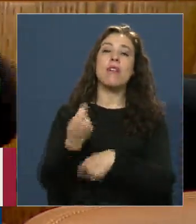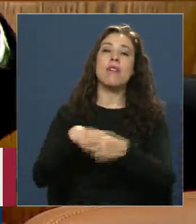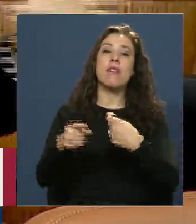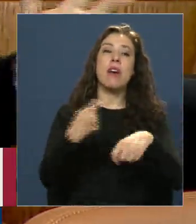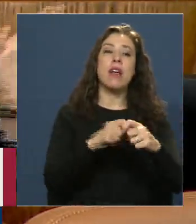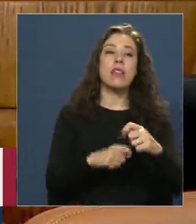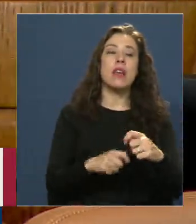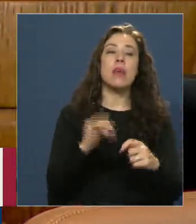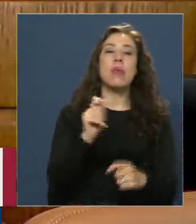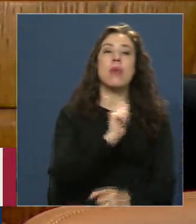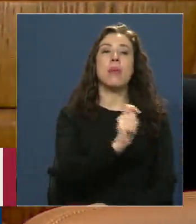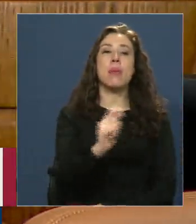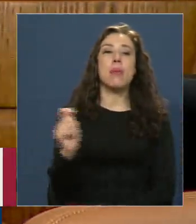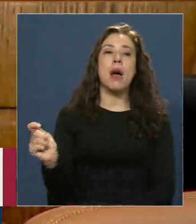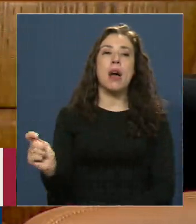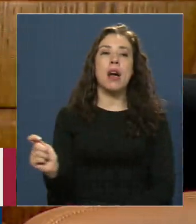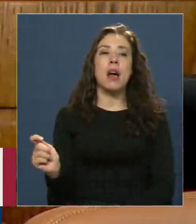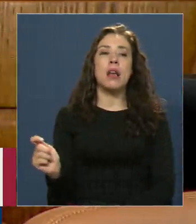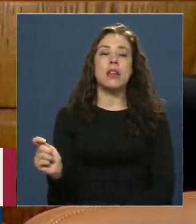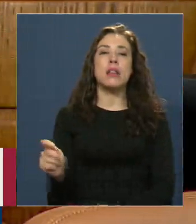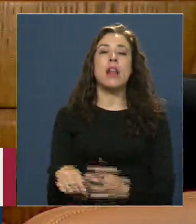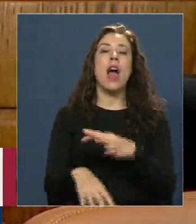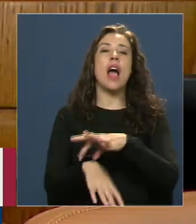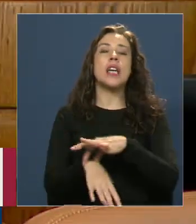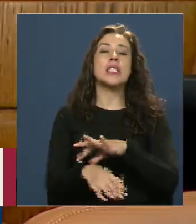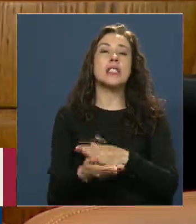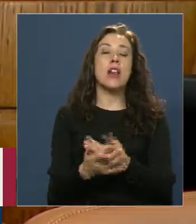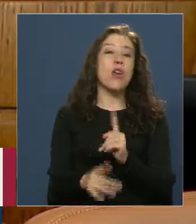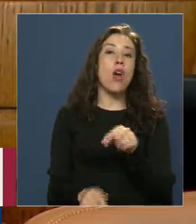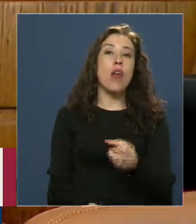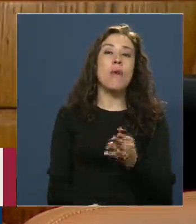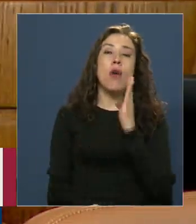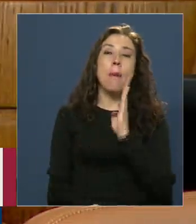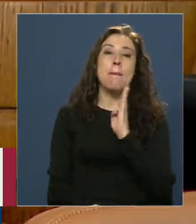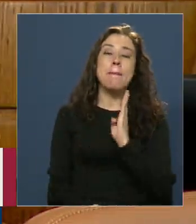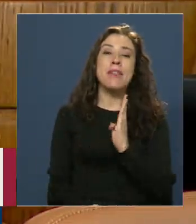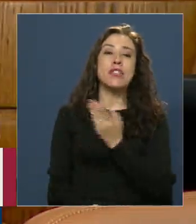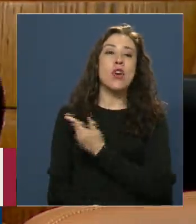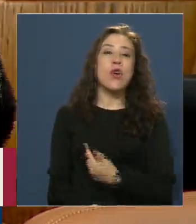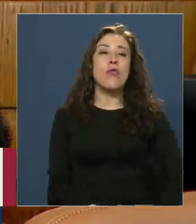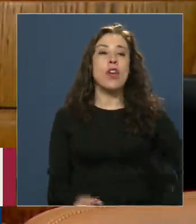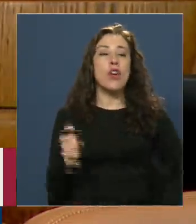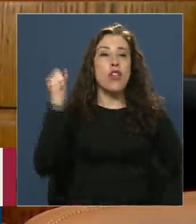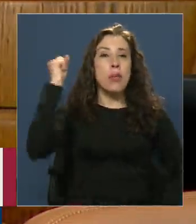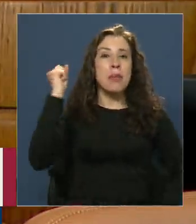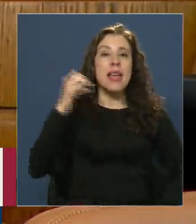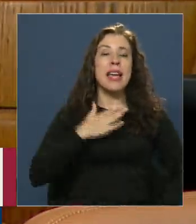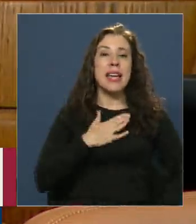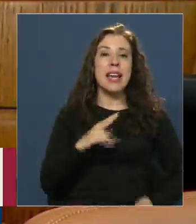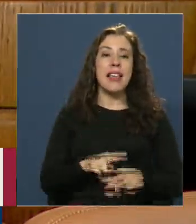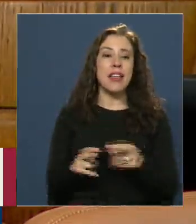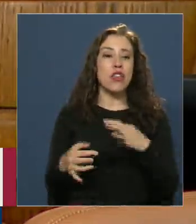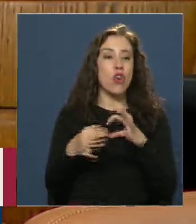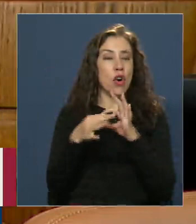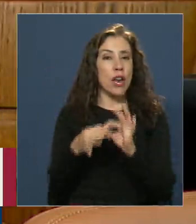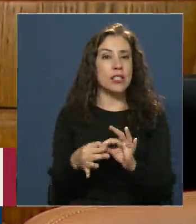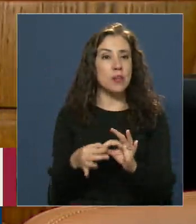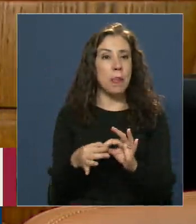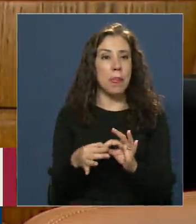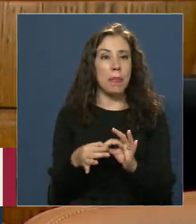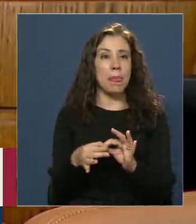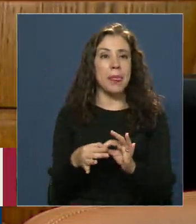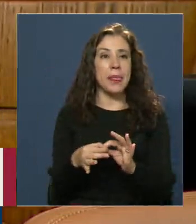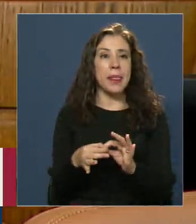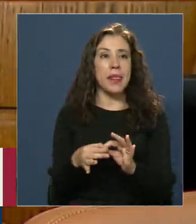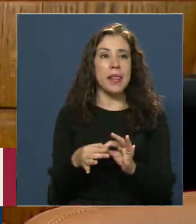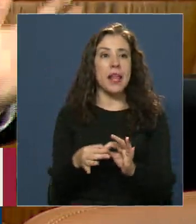para poder solventar esa salud. Esos son los nuevos beneficios que el gobierno del presidente Piñera quiere colocar. Yo agradezco a aquellos que